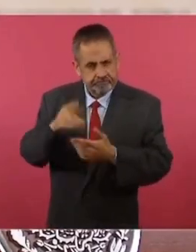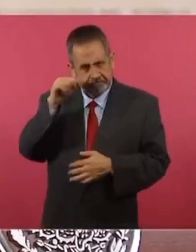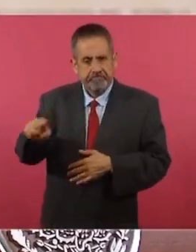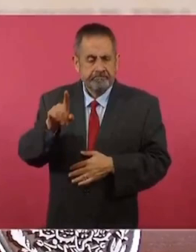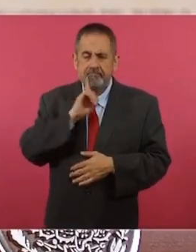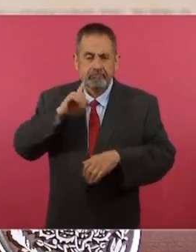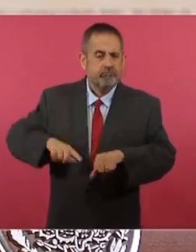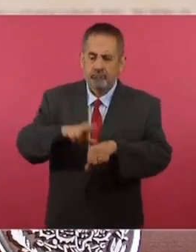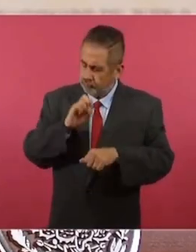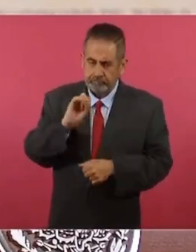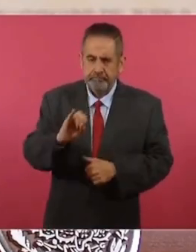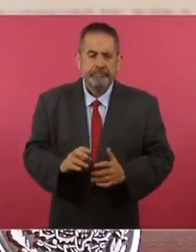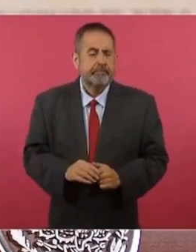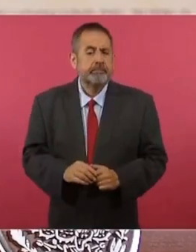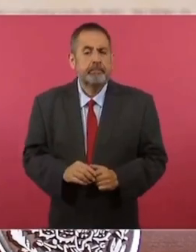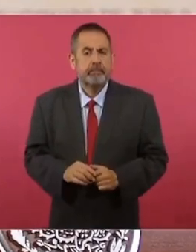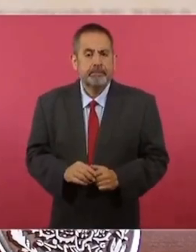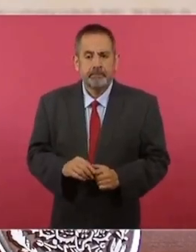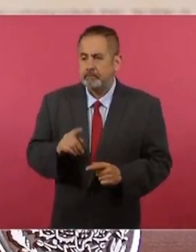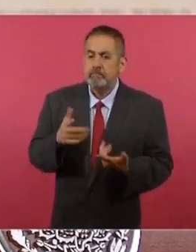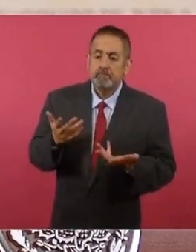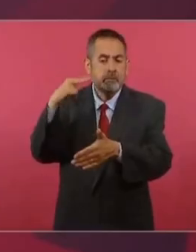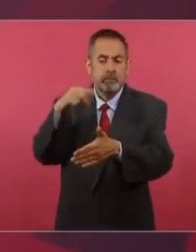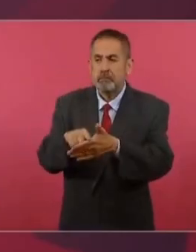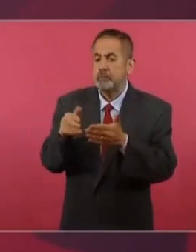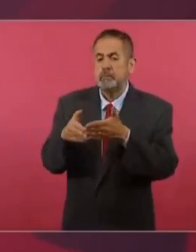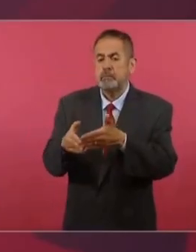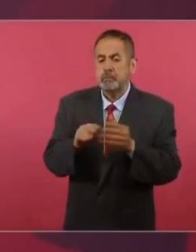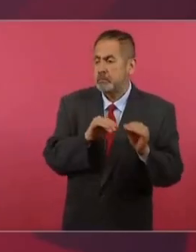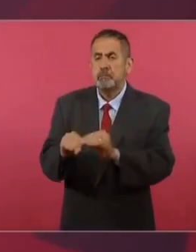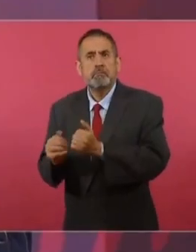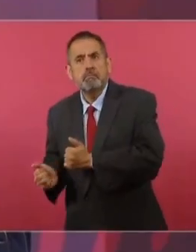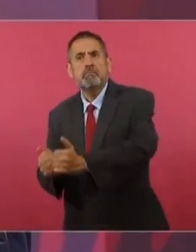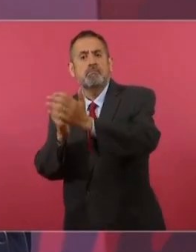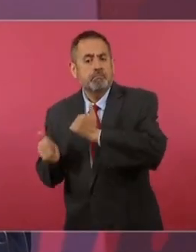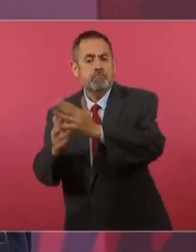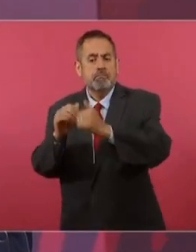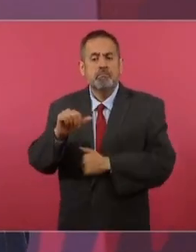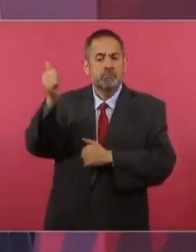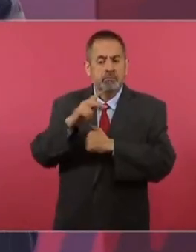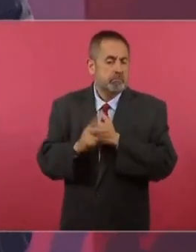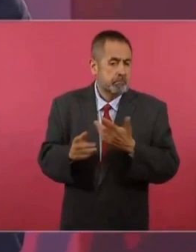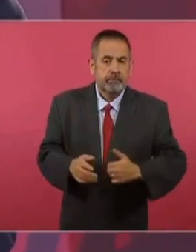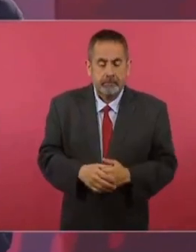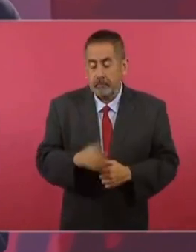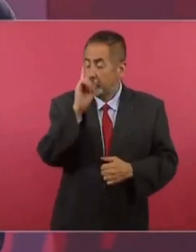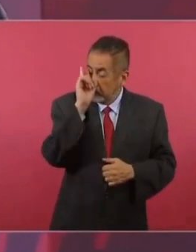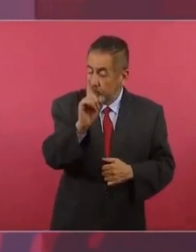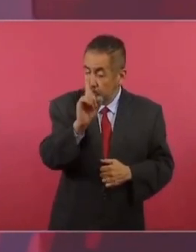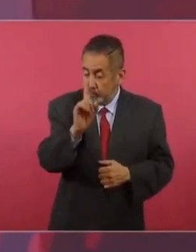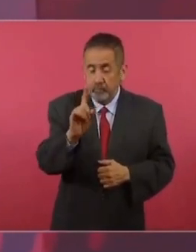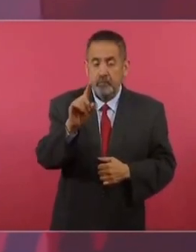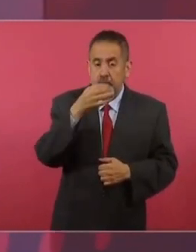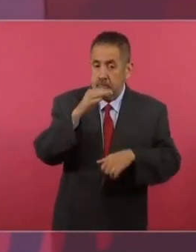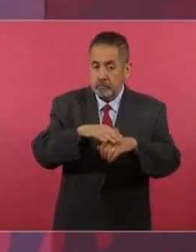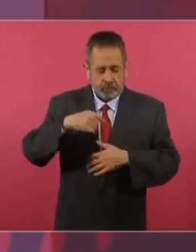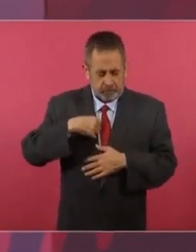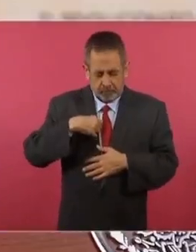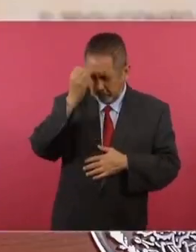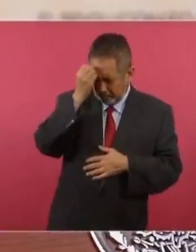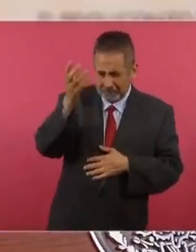y ayudarla también quiero dejar de manifiesto que no voy nunca a olvidar